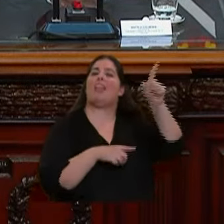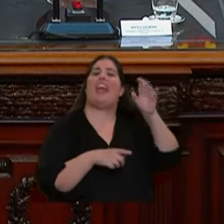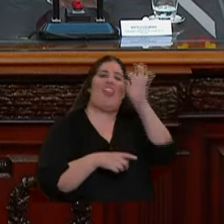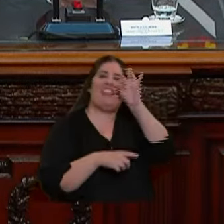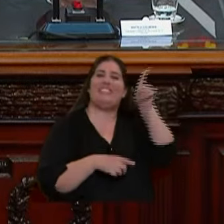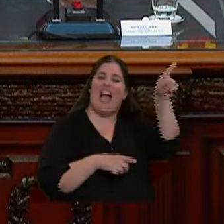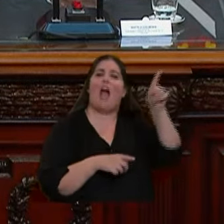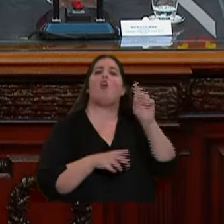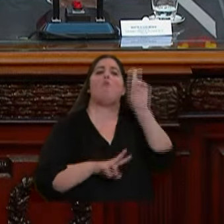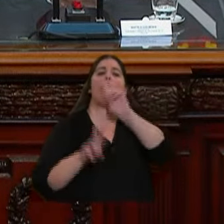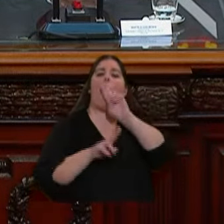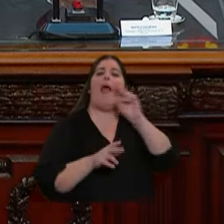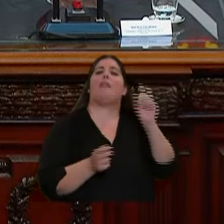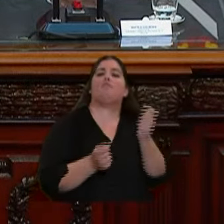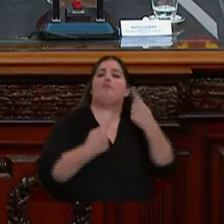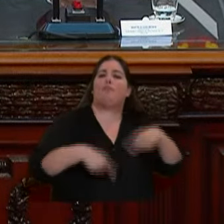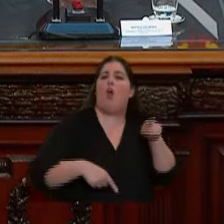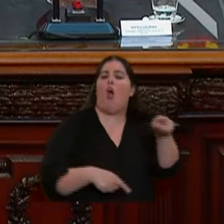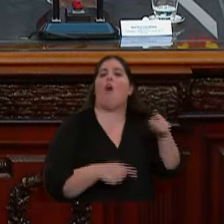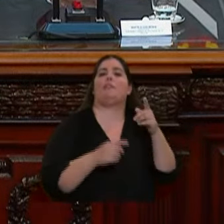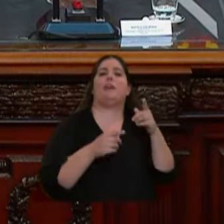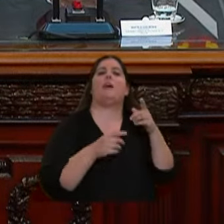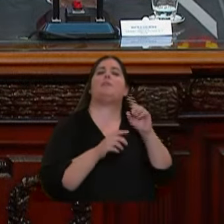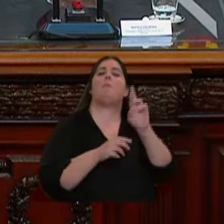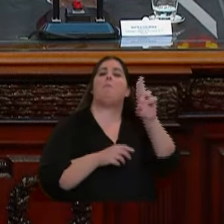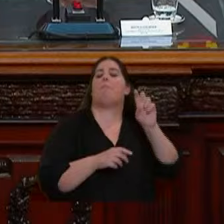a mujeres y arbitraba sus planes sociales.